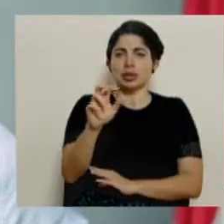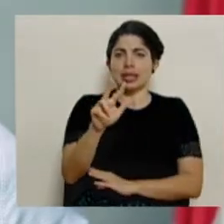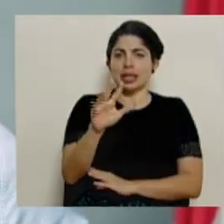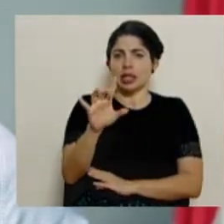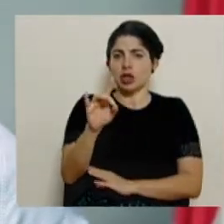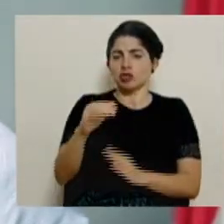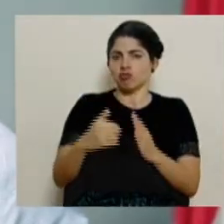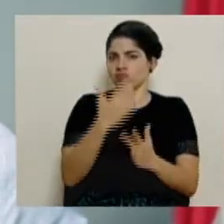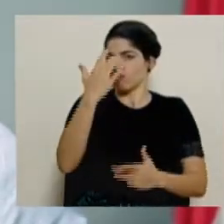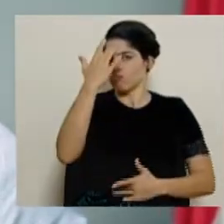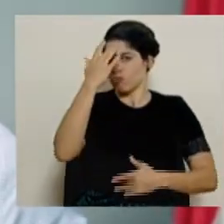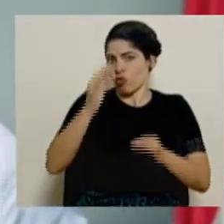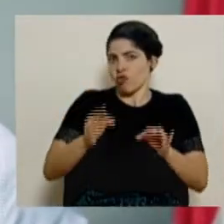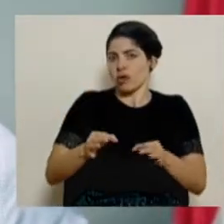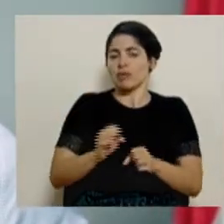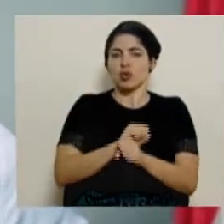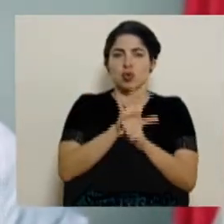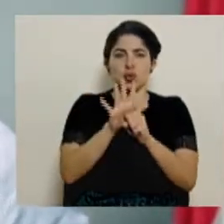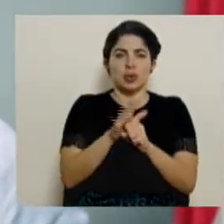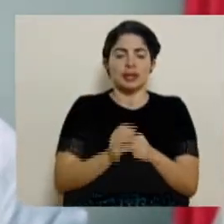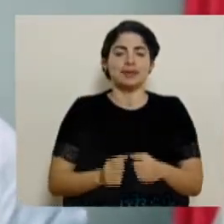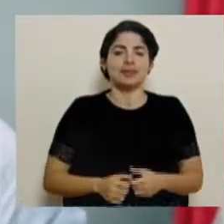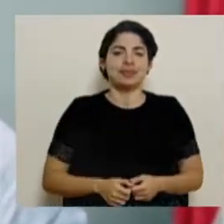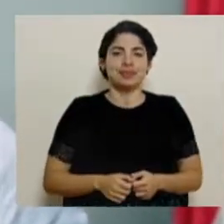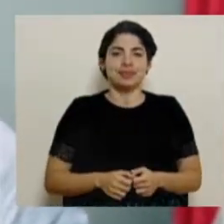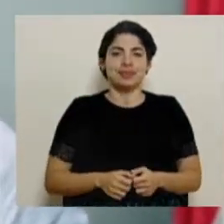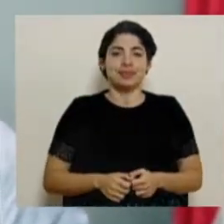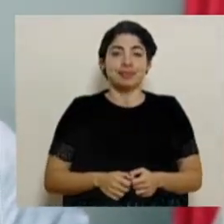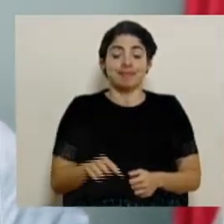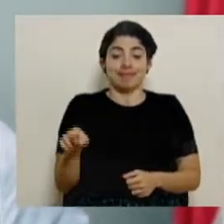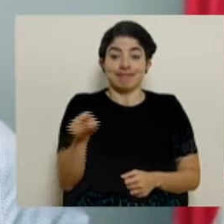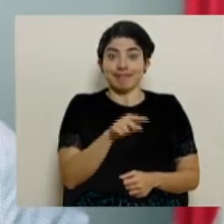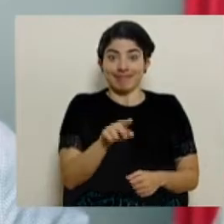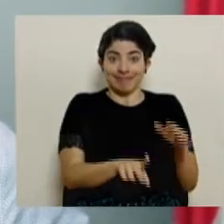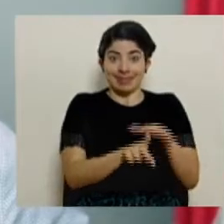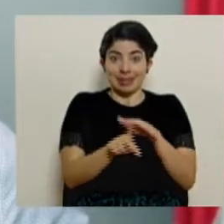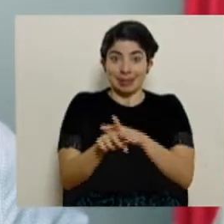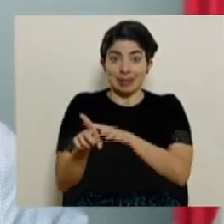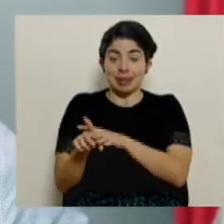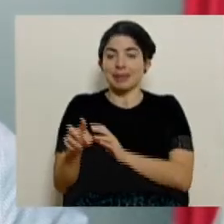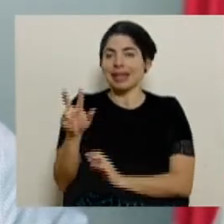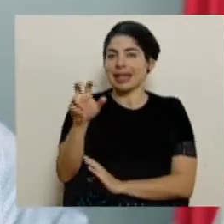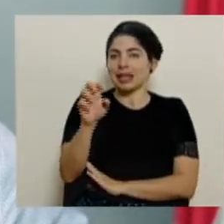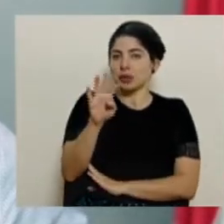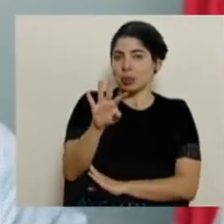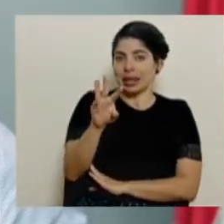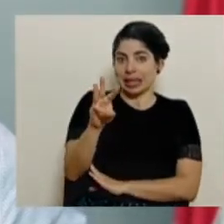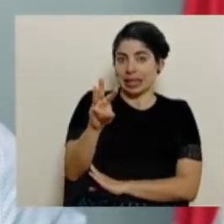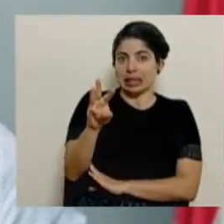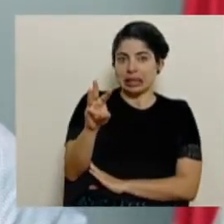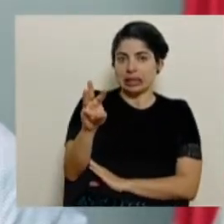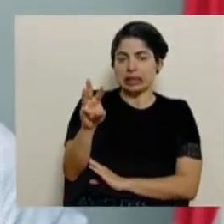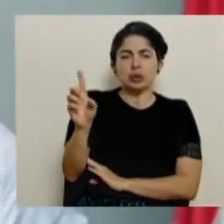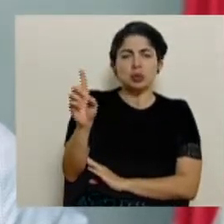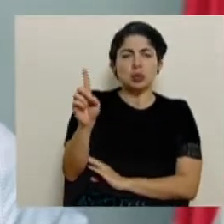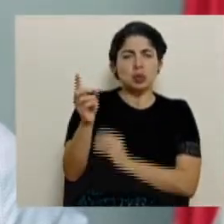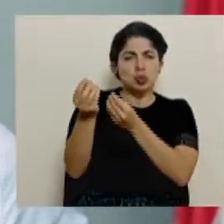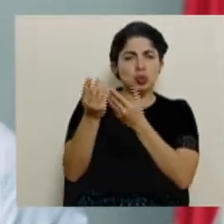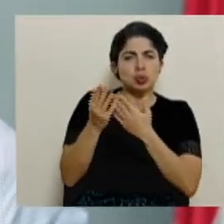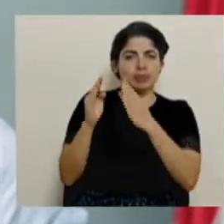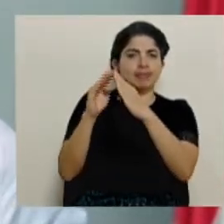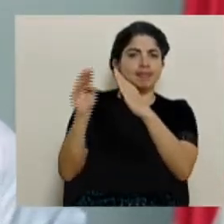213.438 casos confirmados por COVID-19. De los casos registrados, 346 fueron diagnosticados por